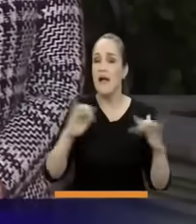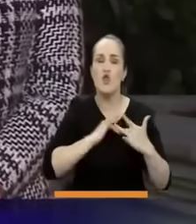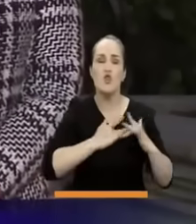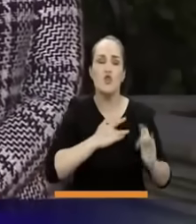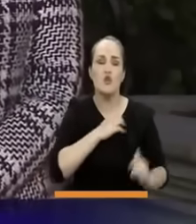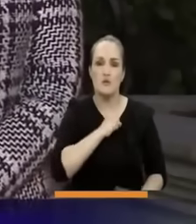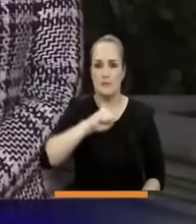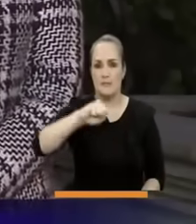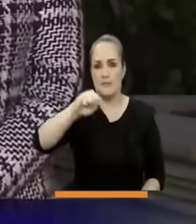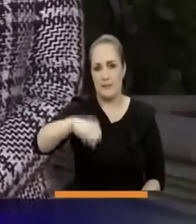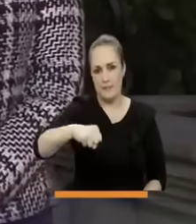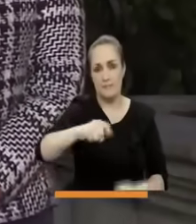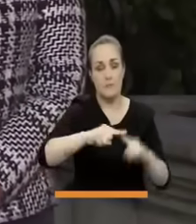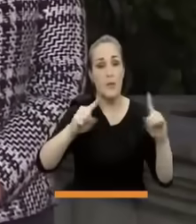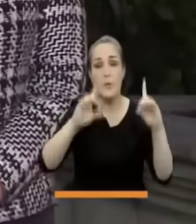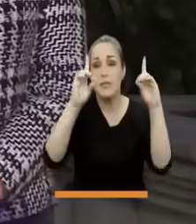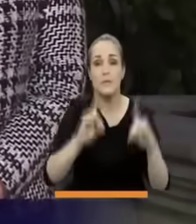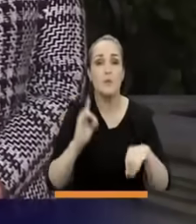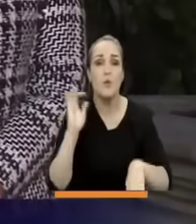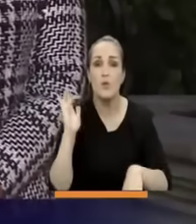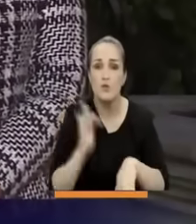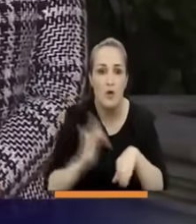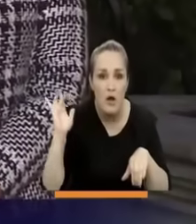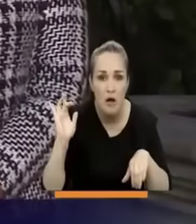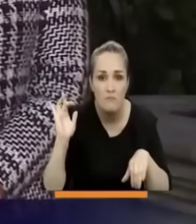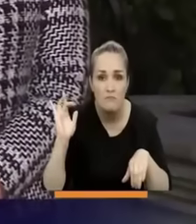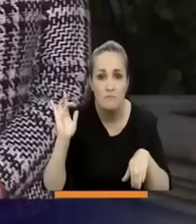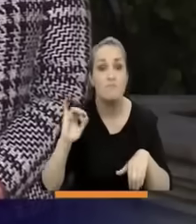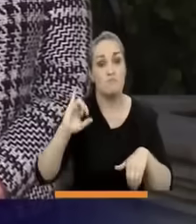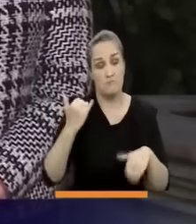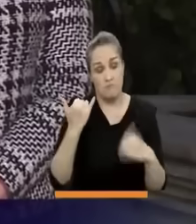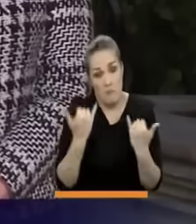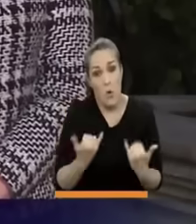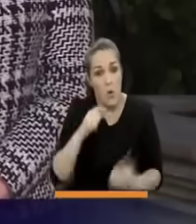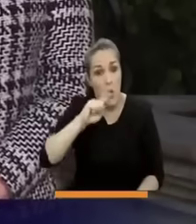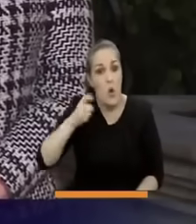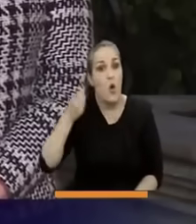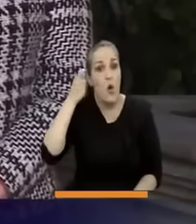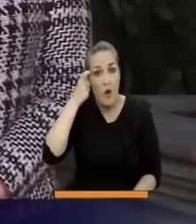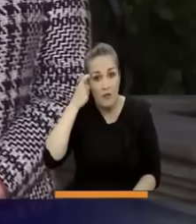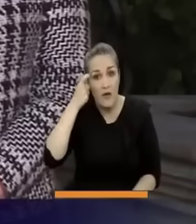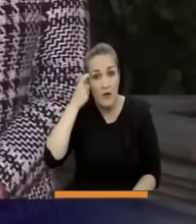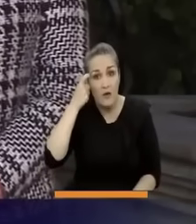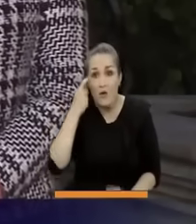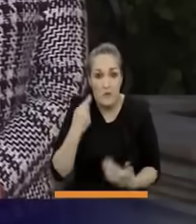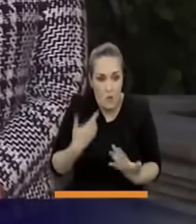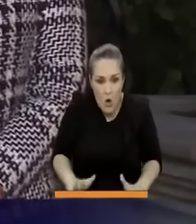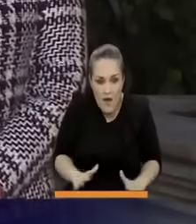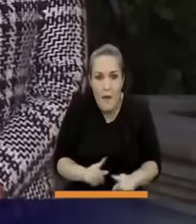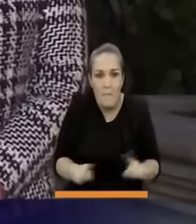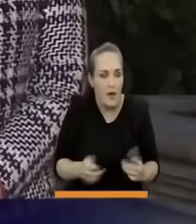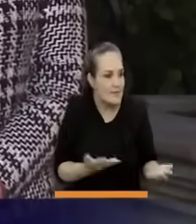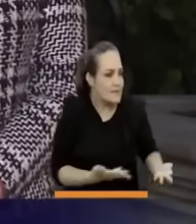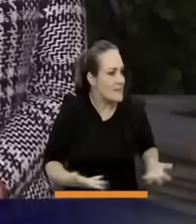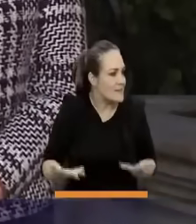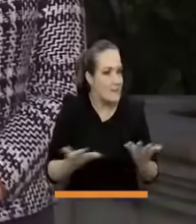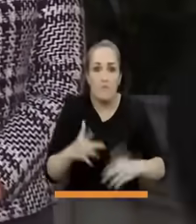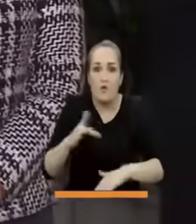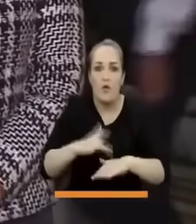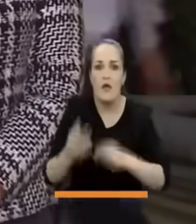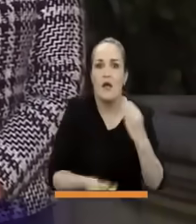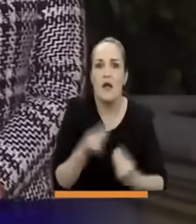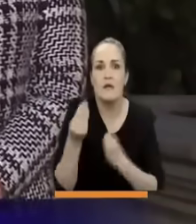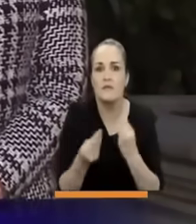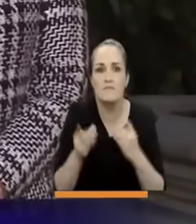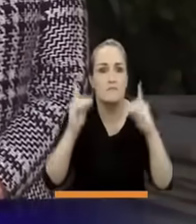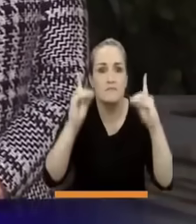dolorosa, es una decisión que obviamente este gobierno no hubiera querido tomar, pero